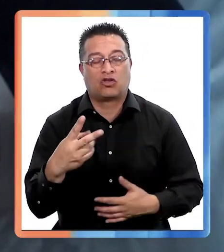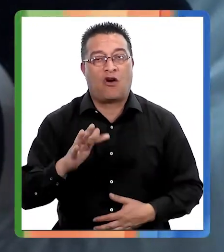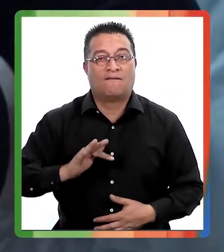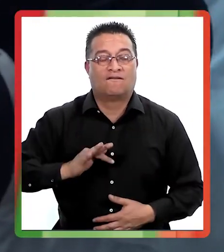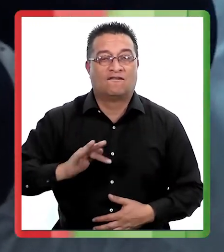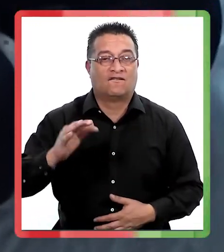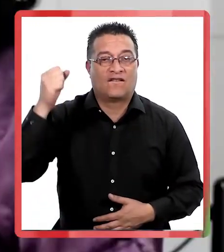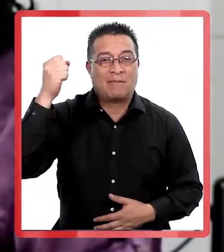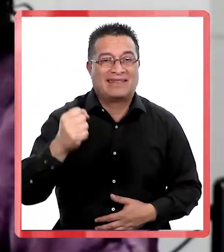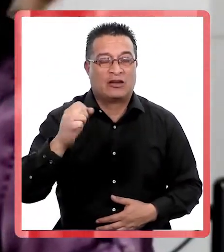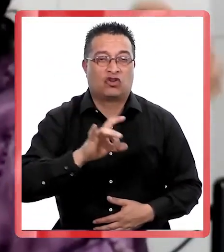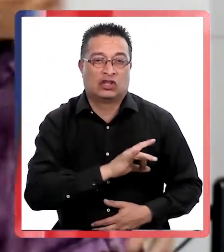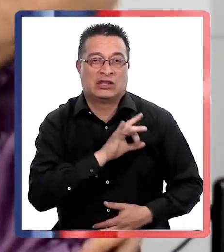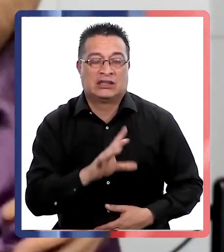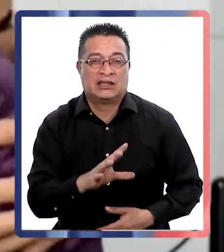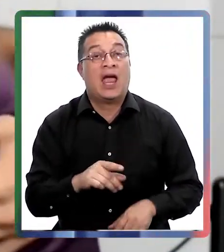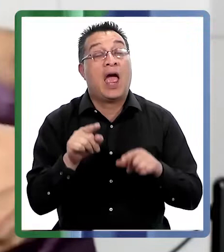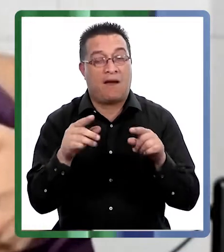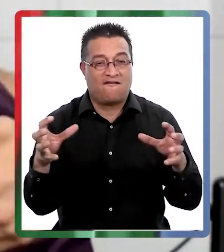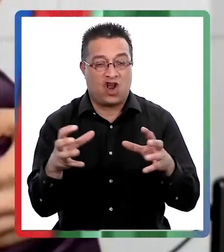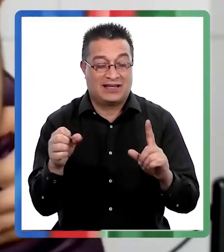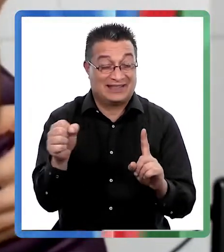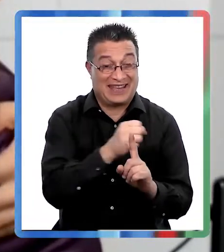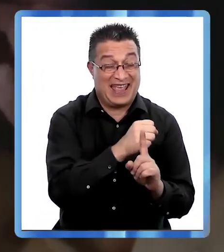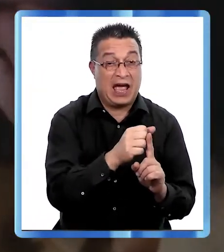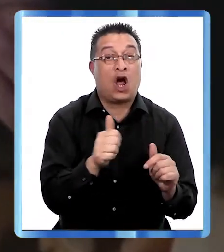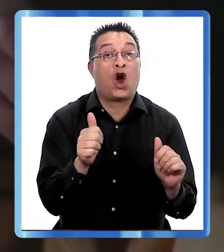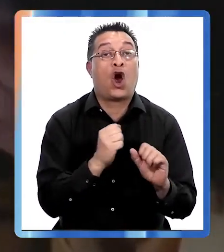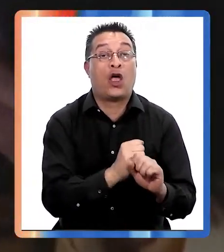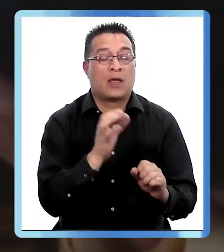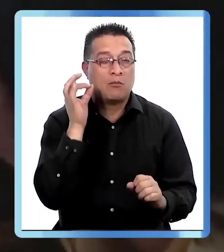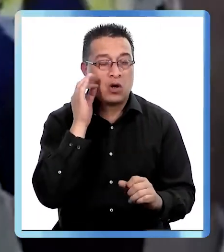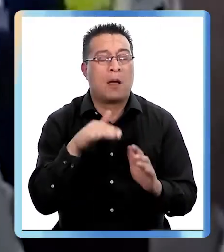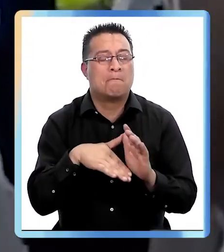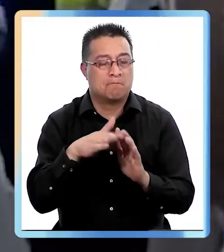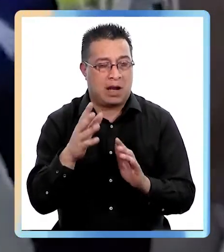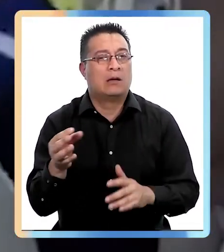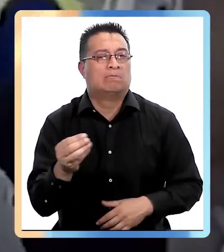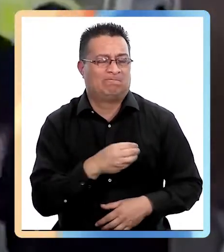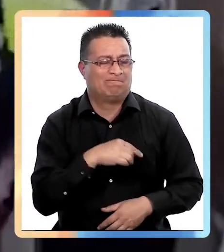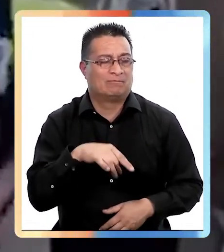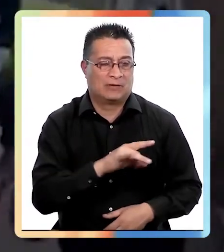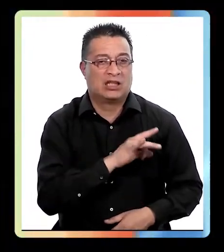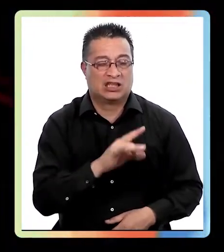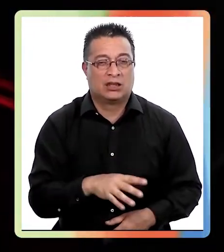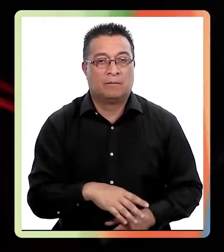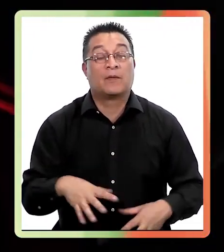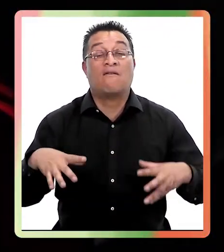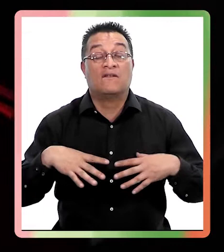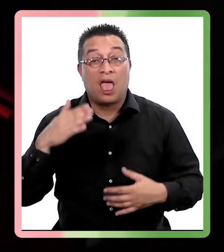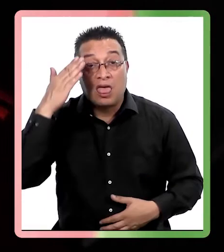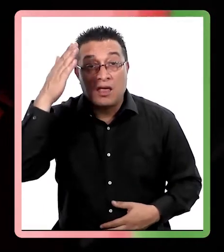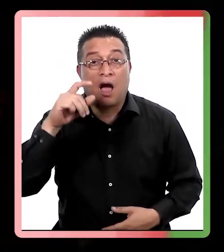272 femicidios en Chile. La violencia contra la mujer sigue siendo uno de los grandes dolores para nuestro país. ¿Feliz